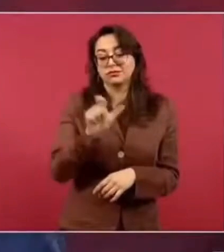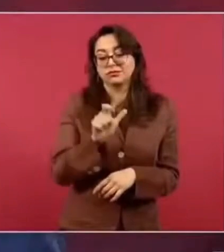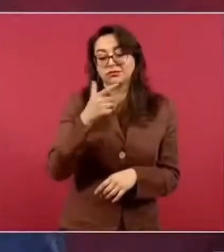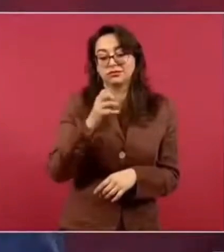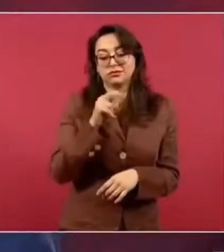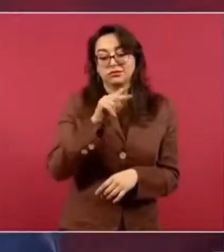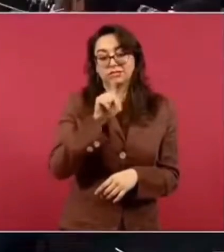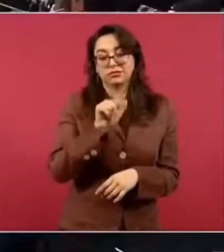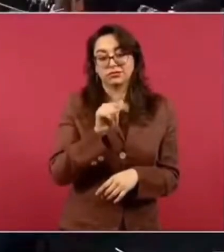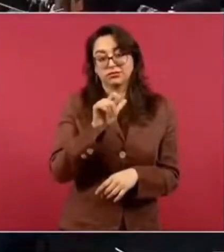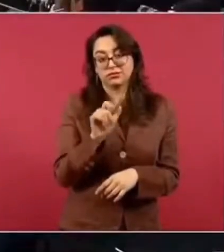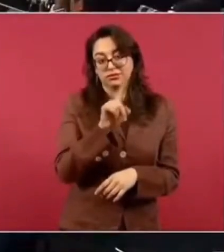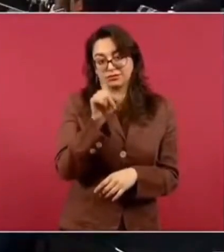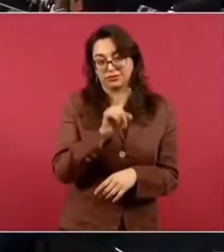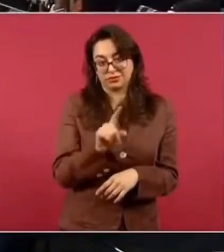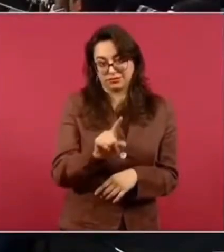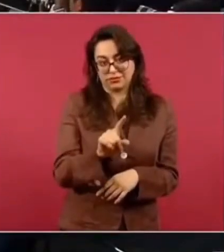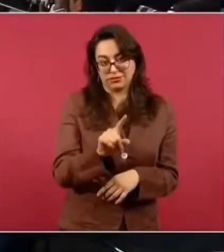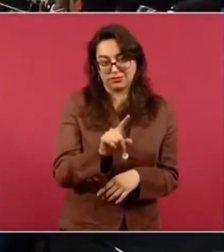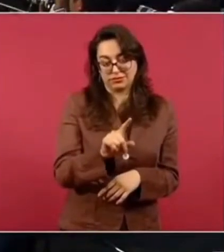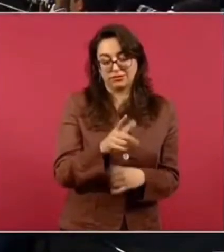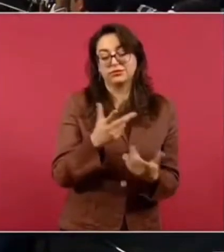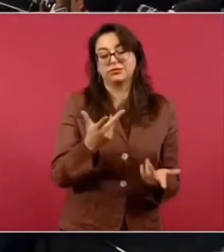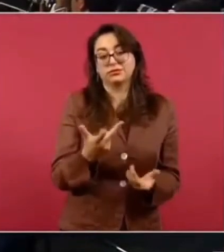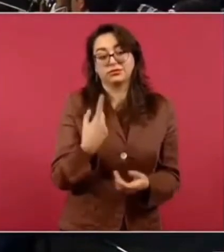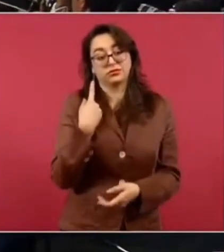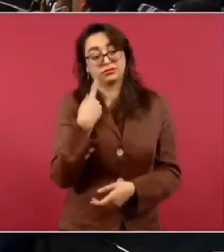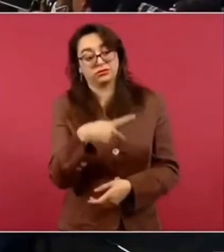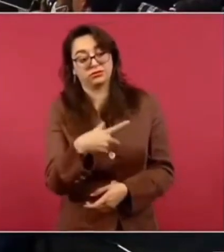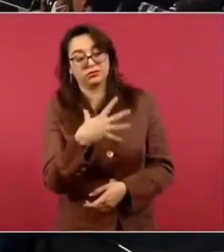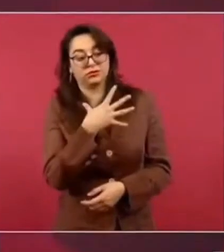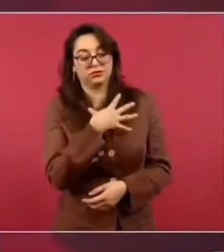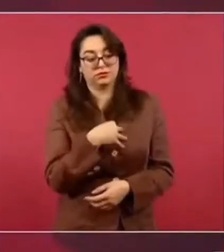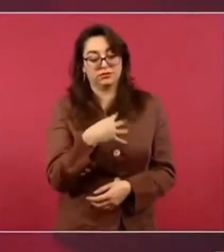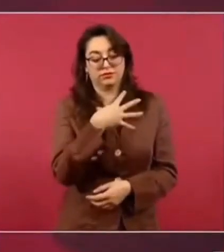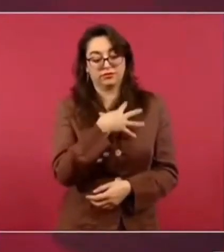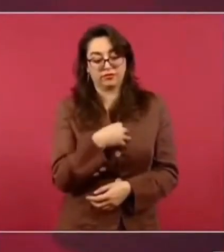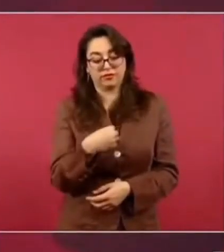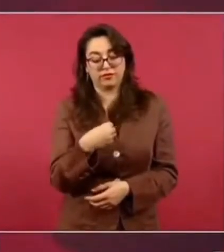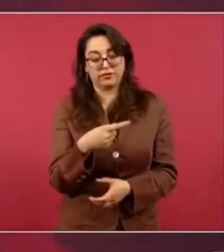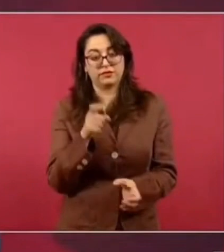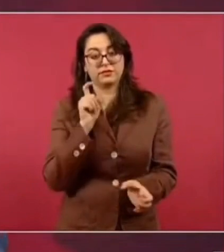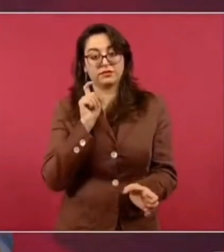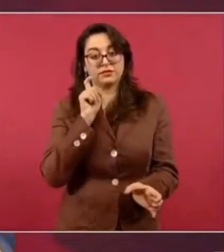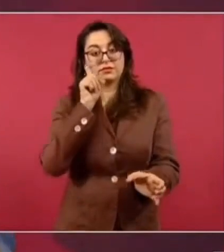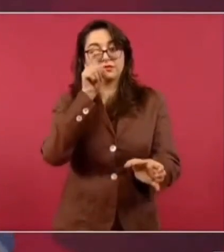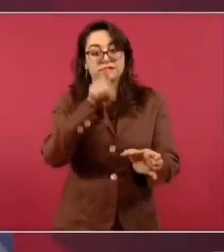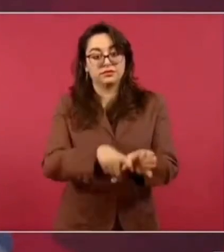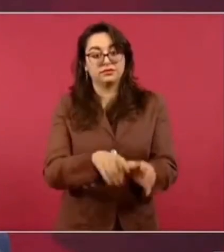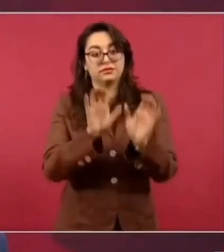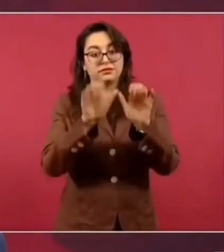se hizo socio en una planta de